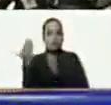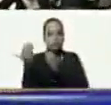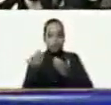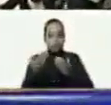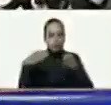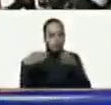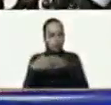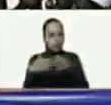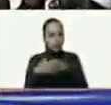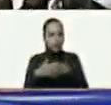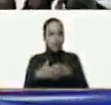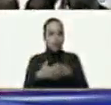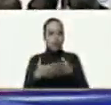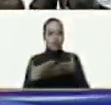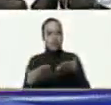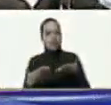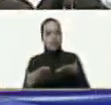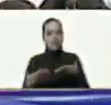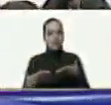de